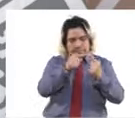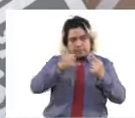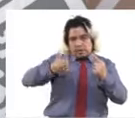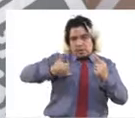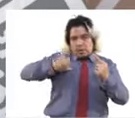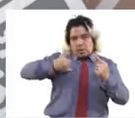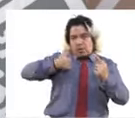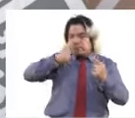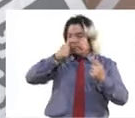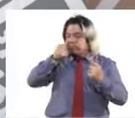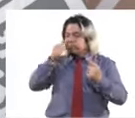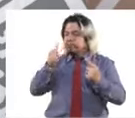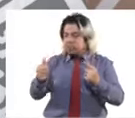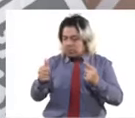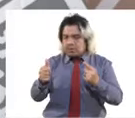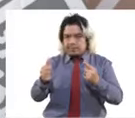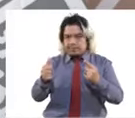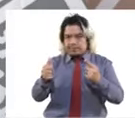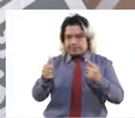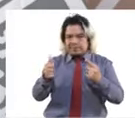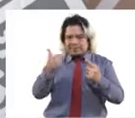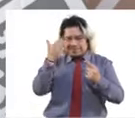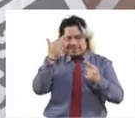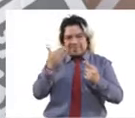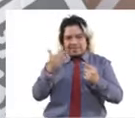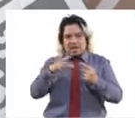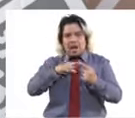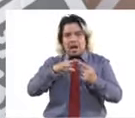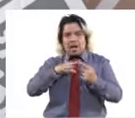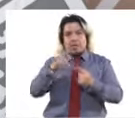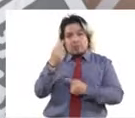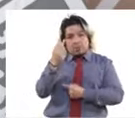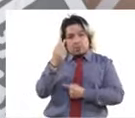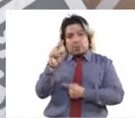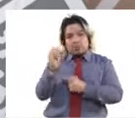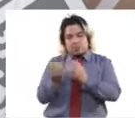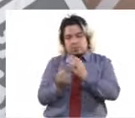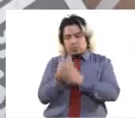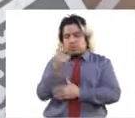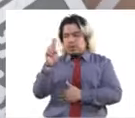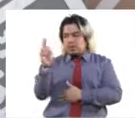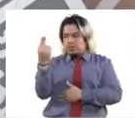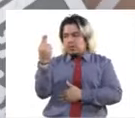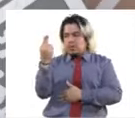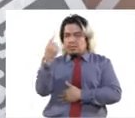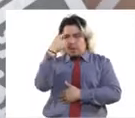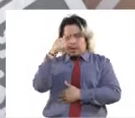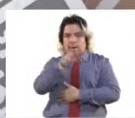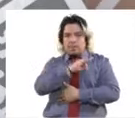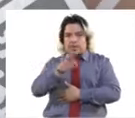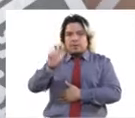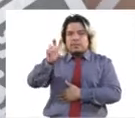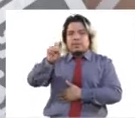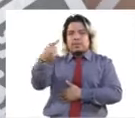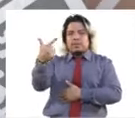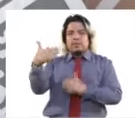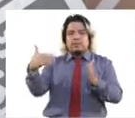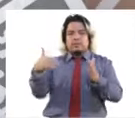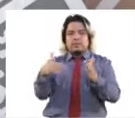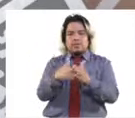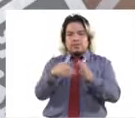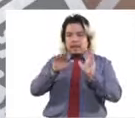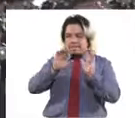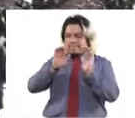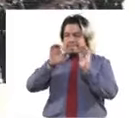las causas. Hemos hecho dos universidades para atender a 37 mil jóvenes. Pasamos